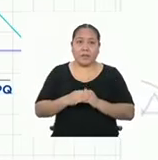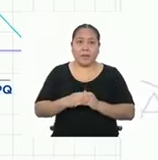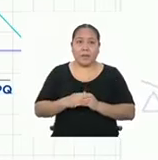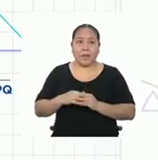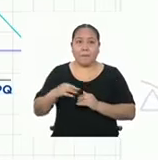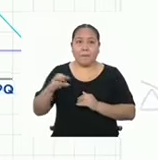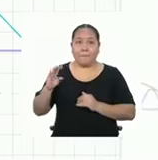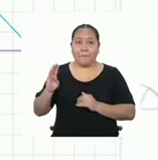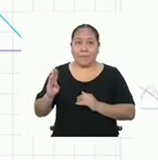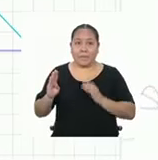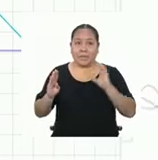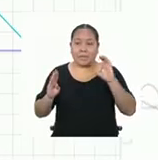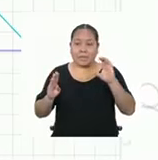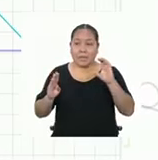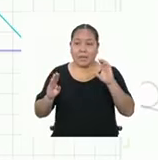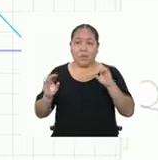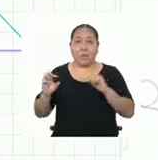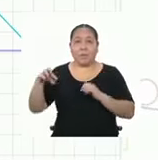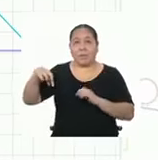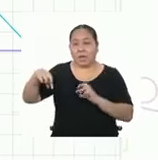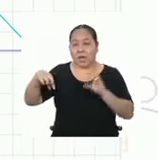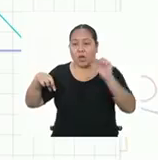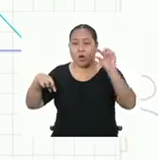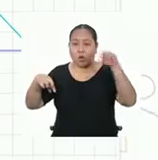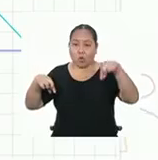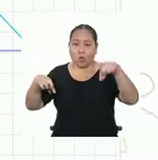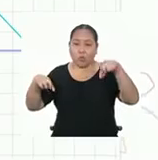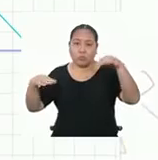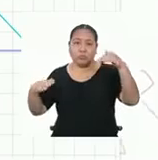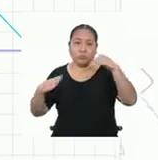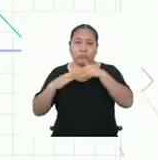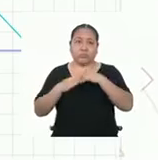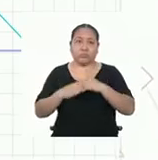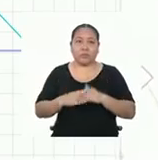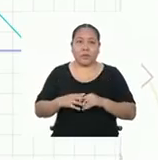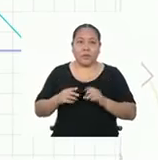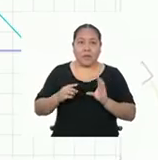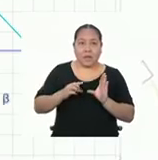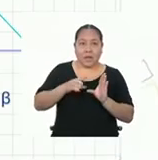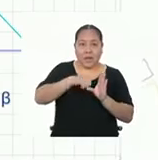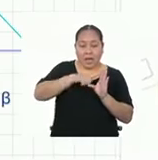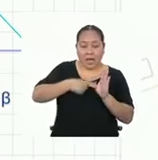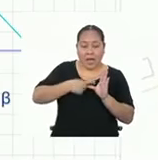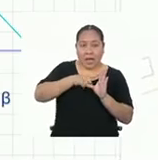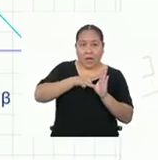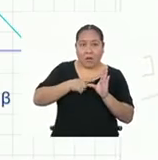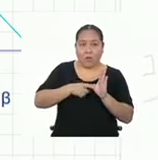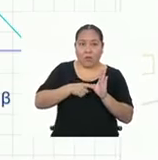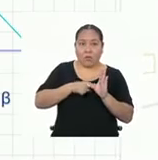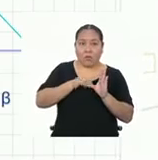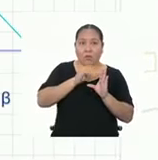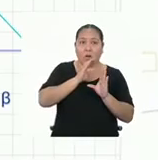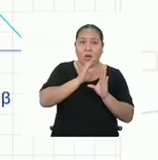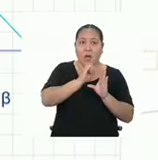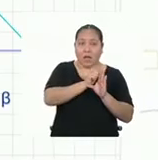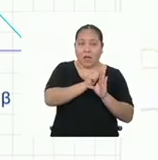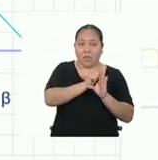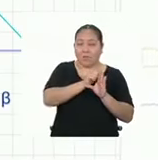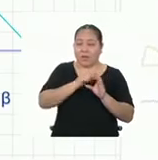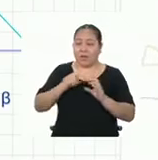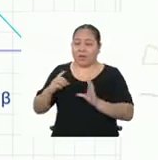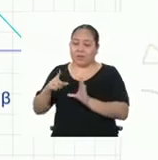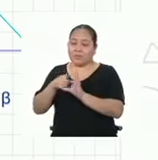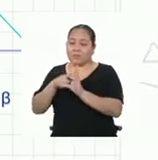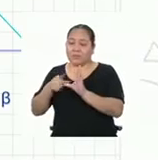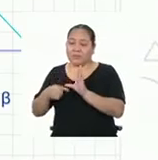segmento PQ Además, debe darse que la medida del ángulo alfa es igual a la medida del ángulo beta Entonces,